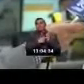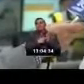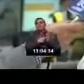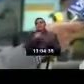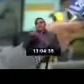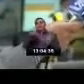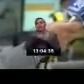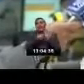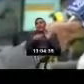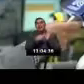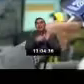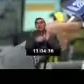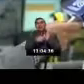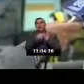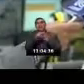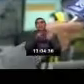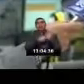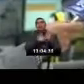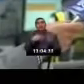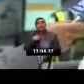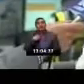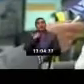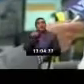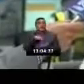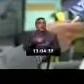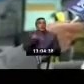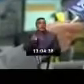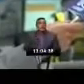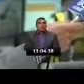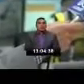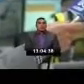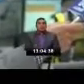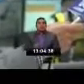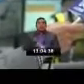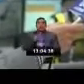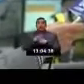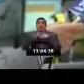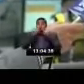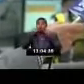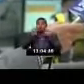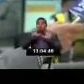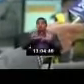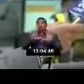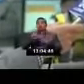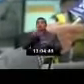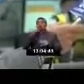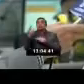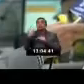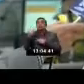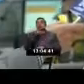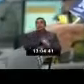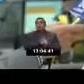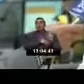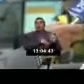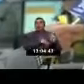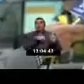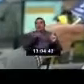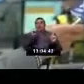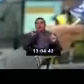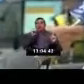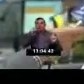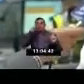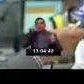apliquemos las medidas sobre la norma ordinaria que existe. Por ejemplo, el uso de las mascarillas está regulado por ordenanza municipal. El Código Nacional